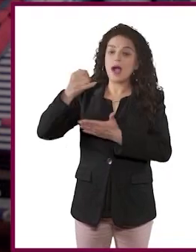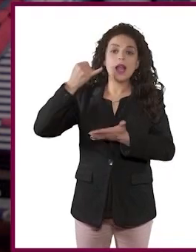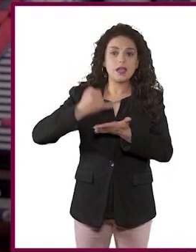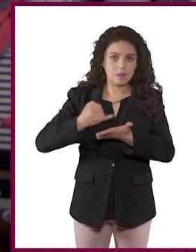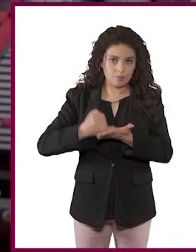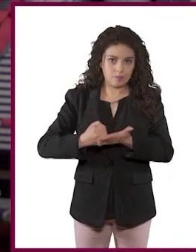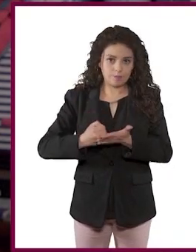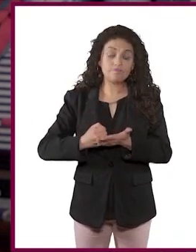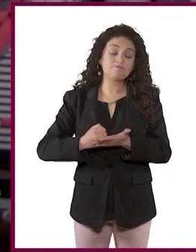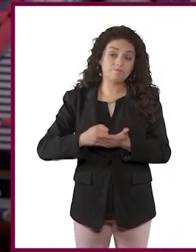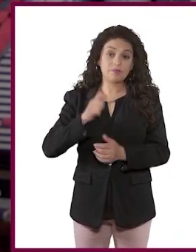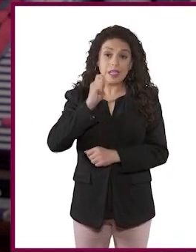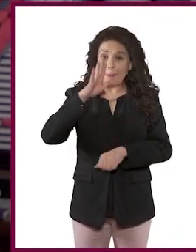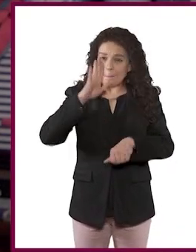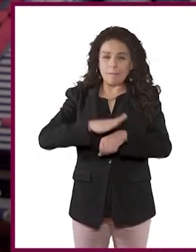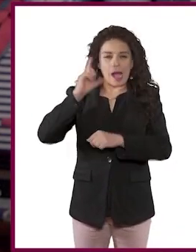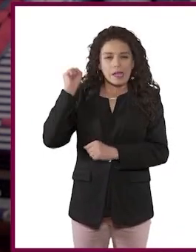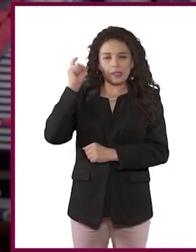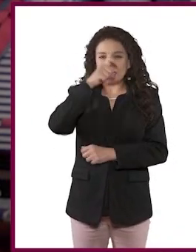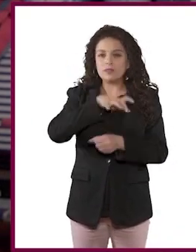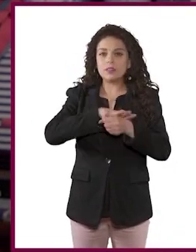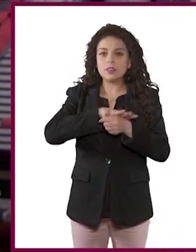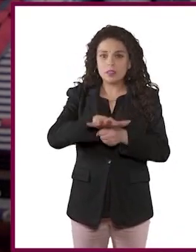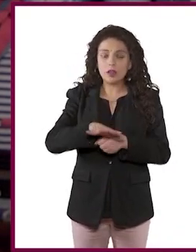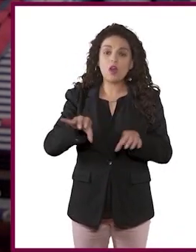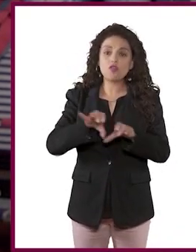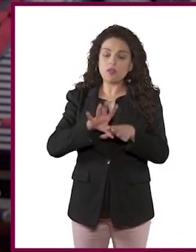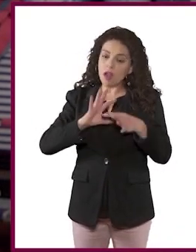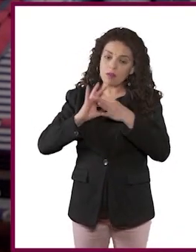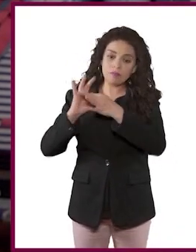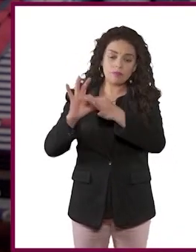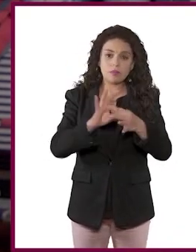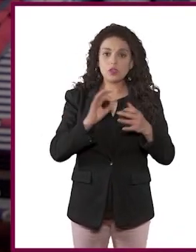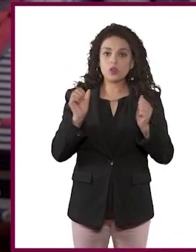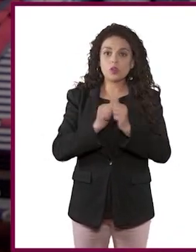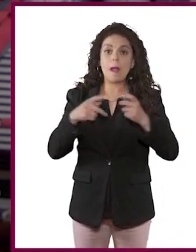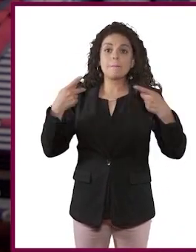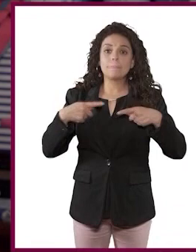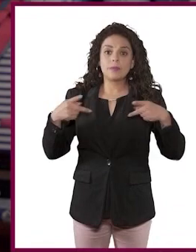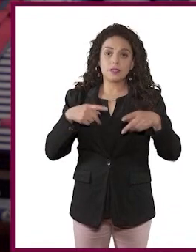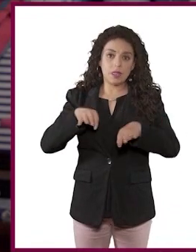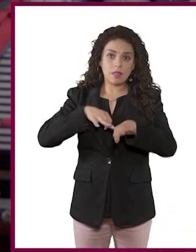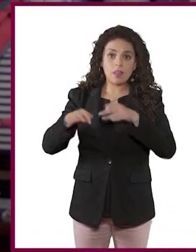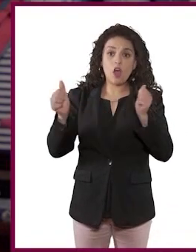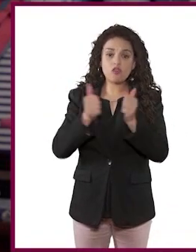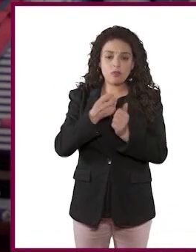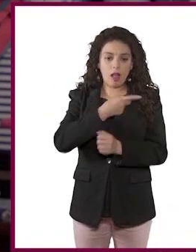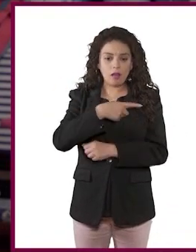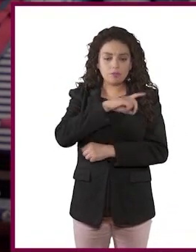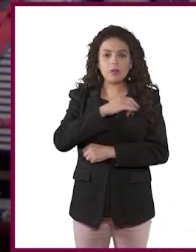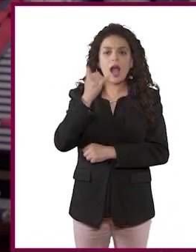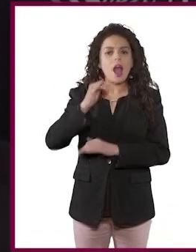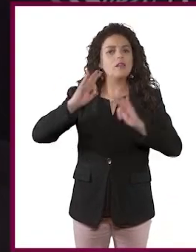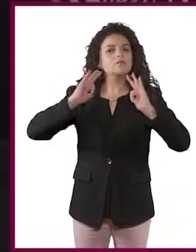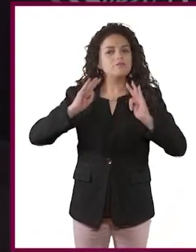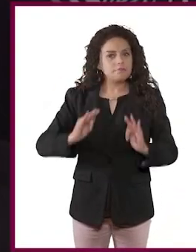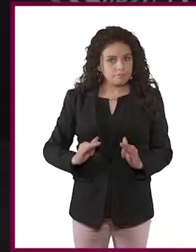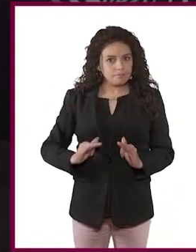cosas más complicadas es cómo relacionarte con las demás personas en tu trabajo de manera sana y